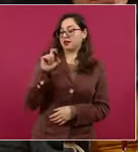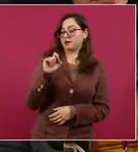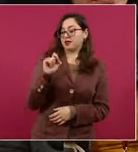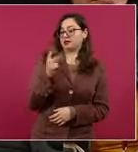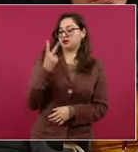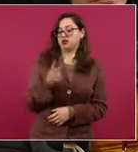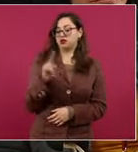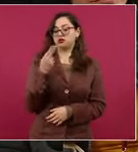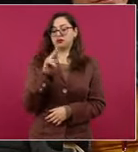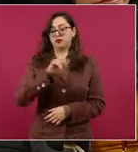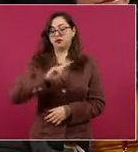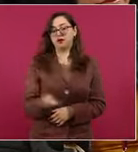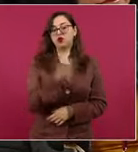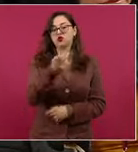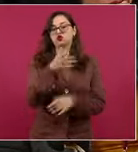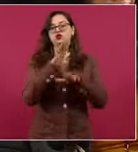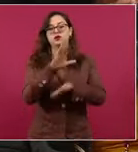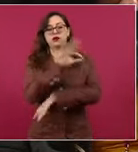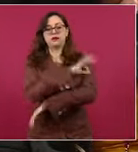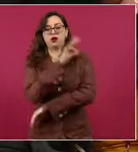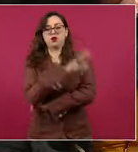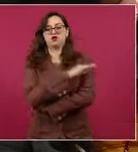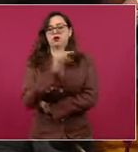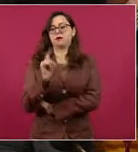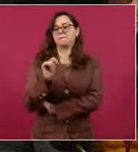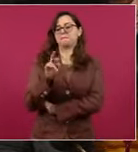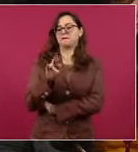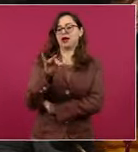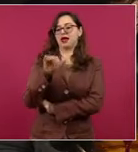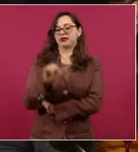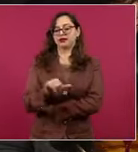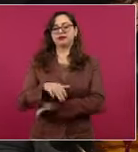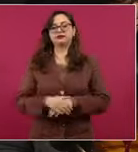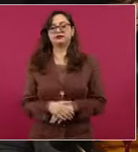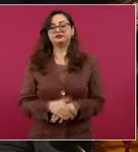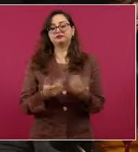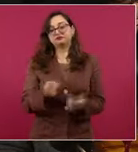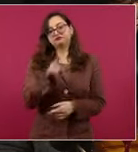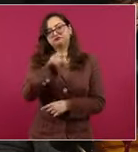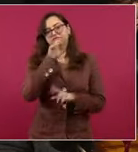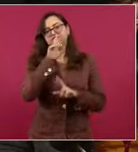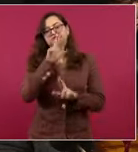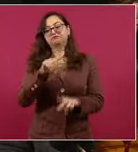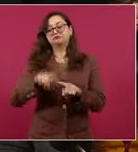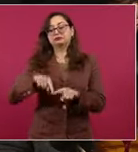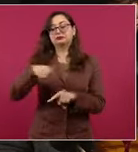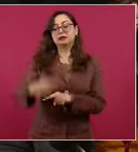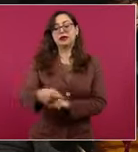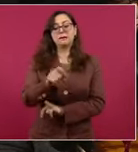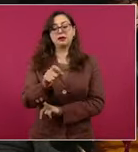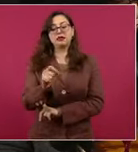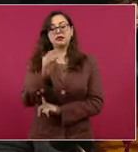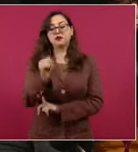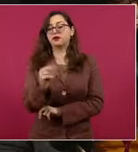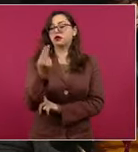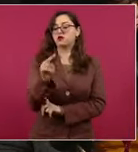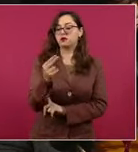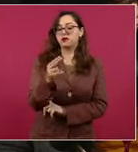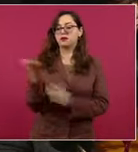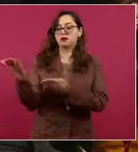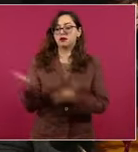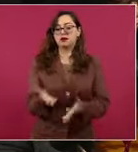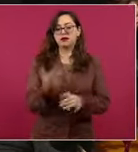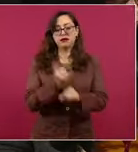vacuna patria. Usted nos respondió que para el 29, una semana después, se invitaría a María Elena Álvarez Buya, titular del